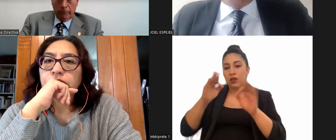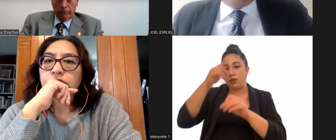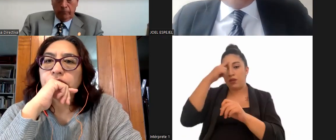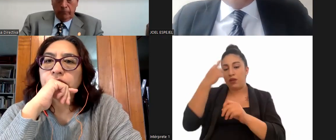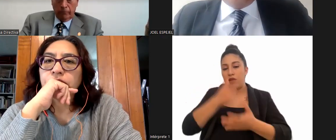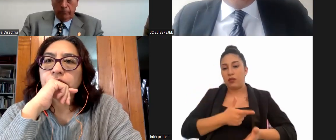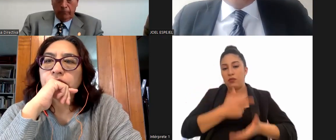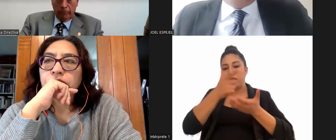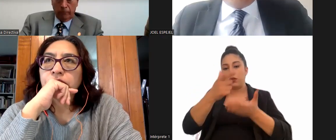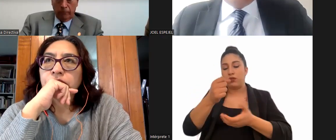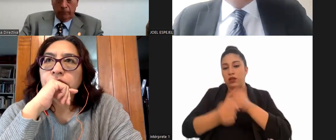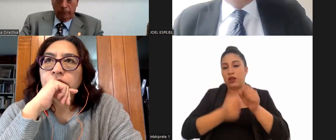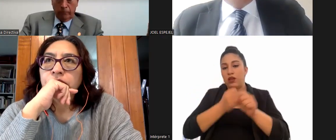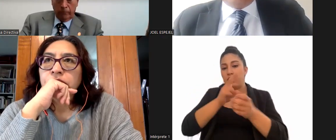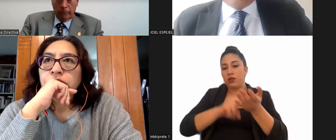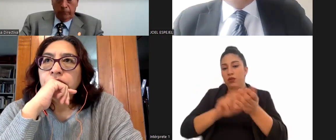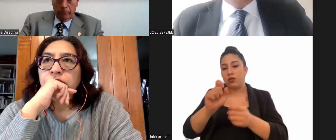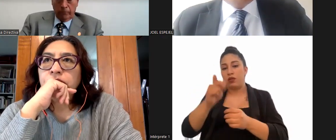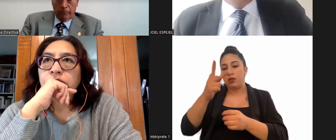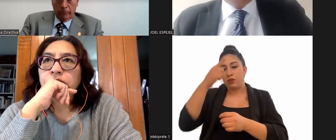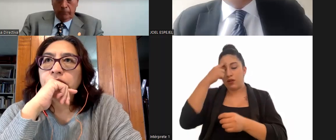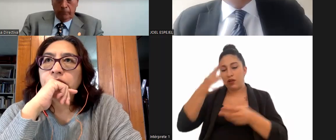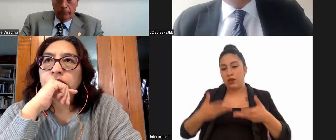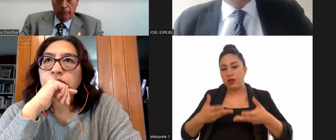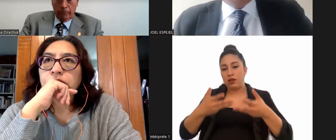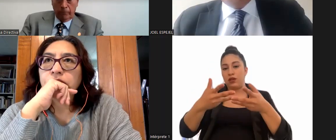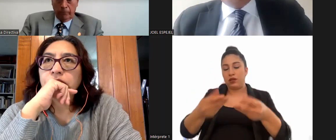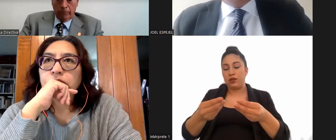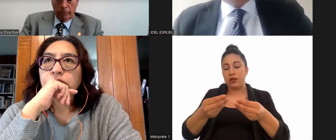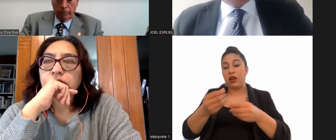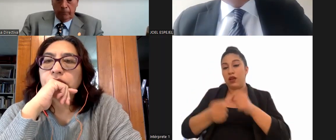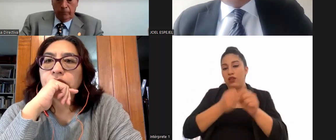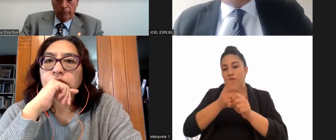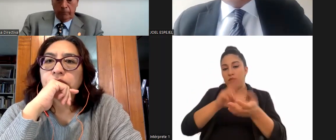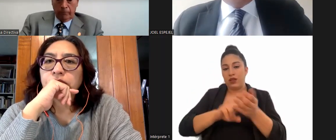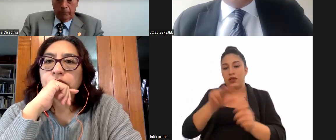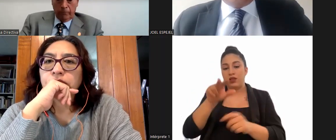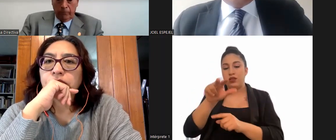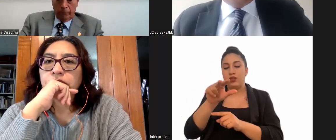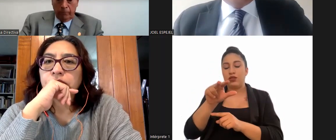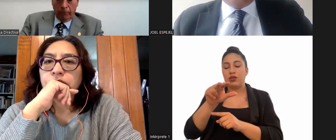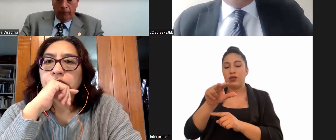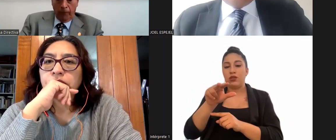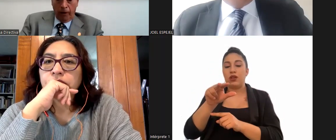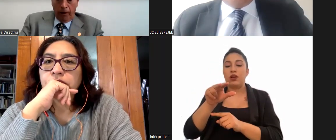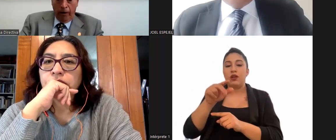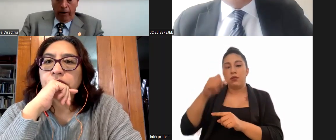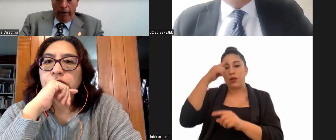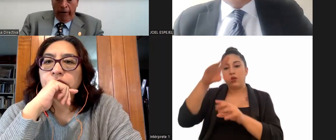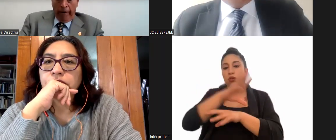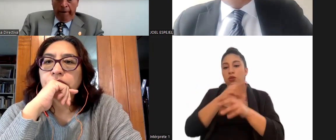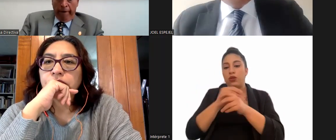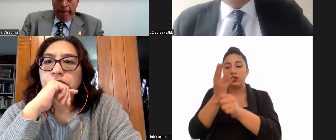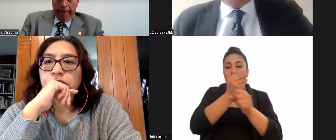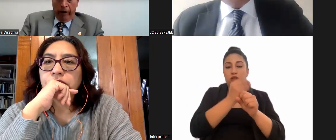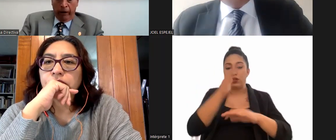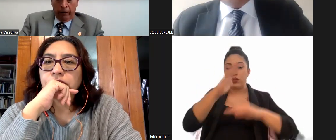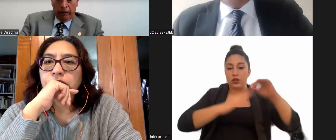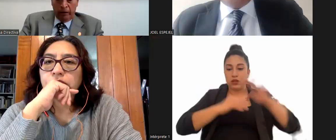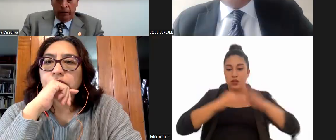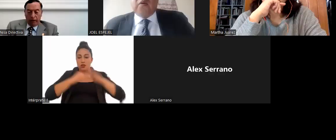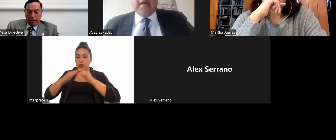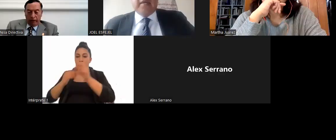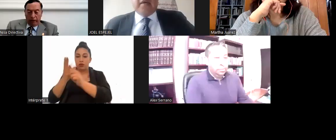de egresos de la Ciudad de México para el ejercicio fiscal 2018 respecto a las acciones de reconstrucción, recuperación y transformación de la